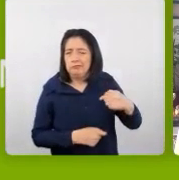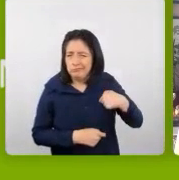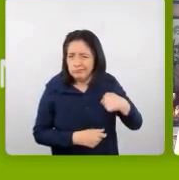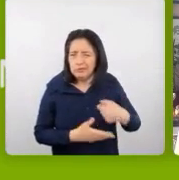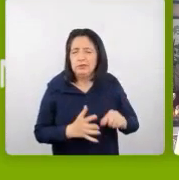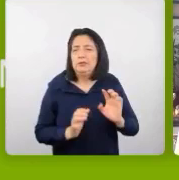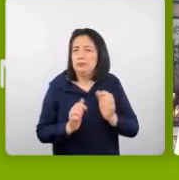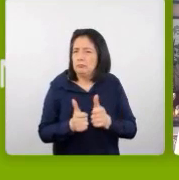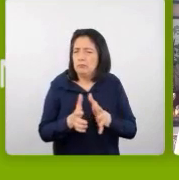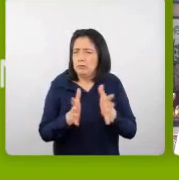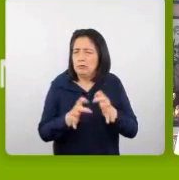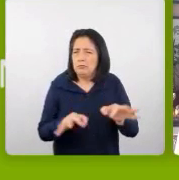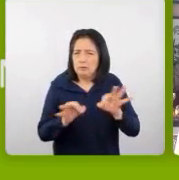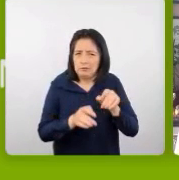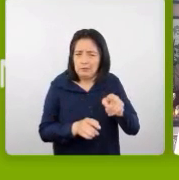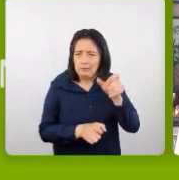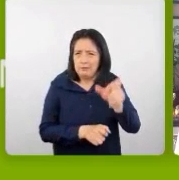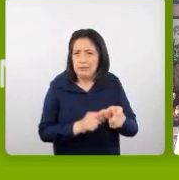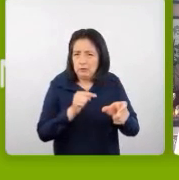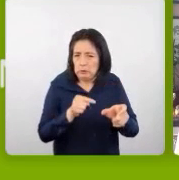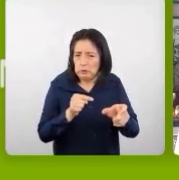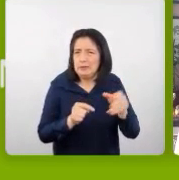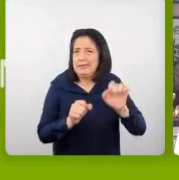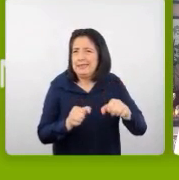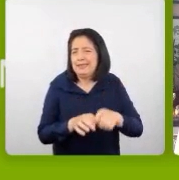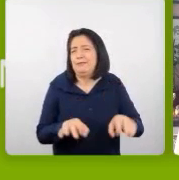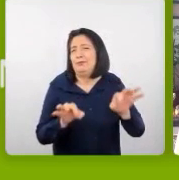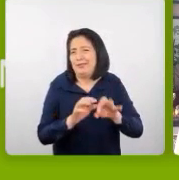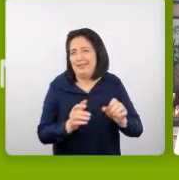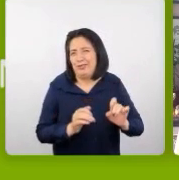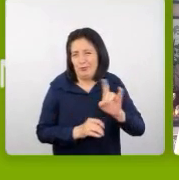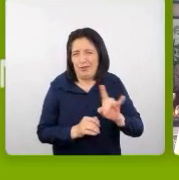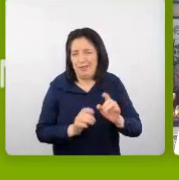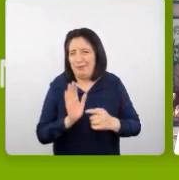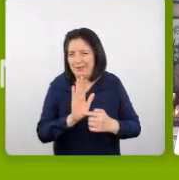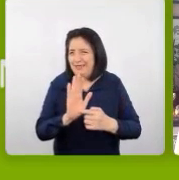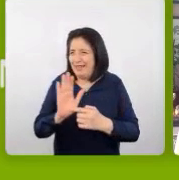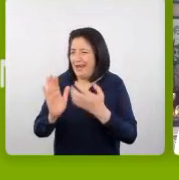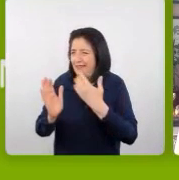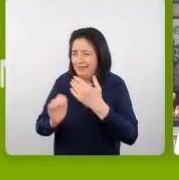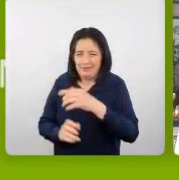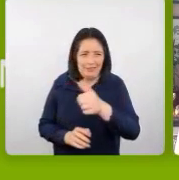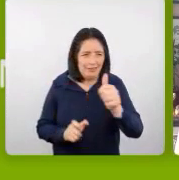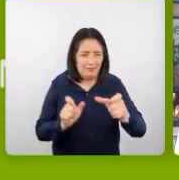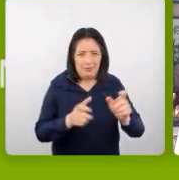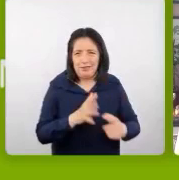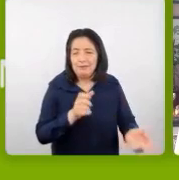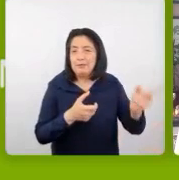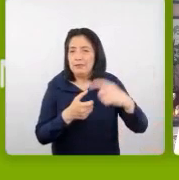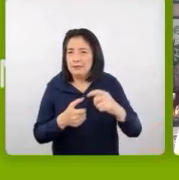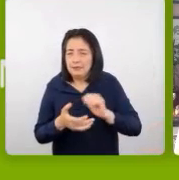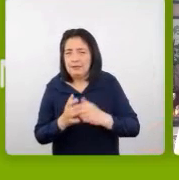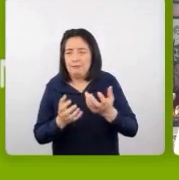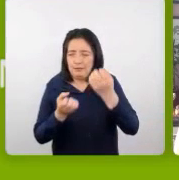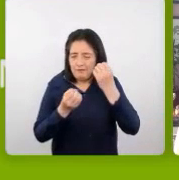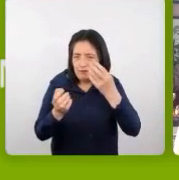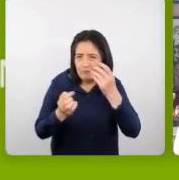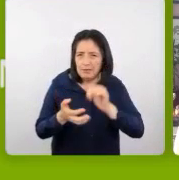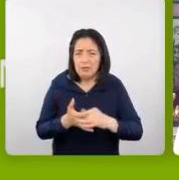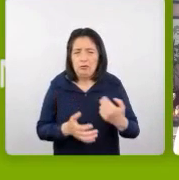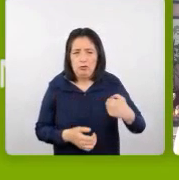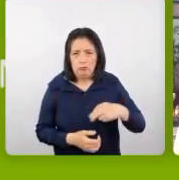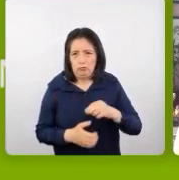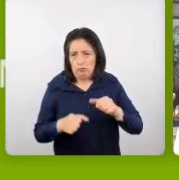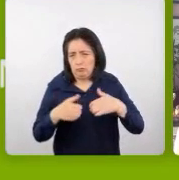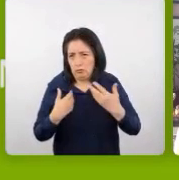también esa persona para nosotros es súper importante utilizarla como vocera, ¿no? Y que sea partícipe también de comunicar, no solamente lo que nosotros